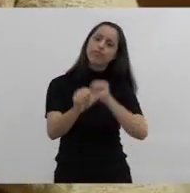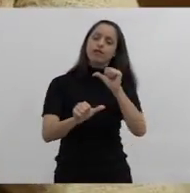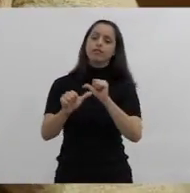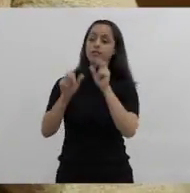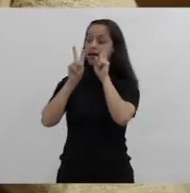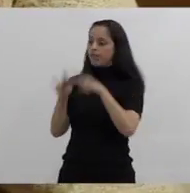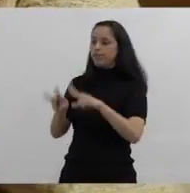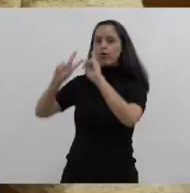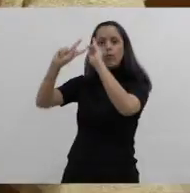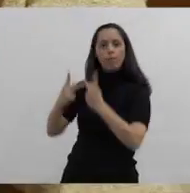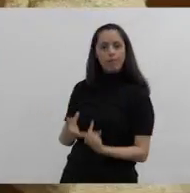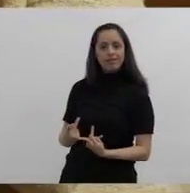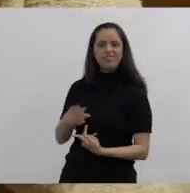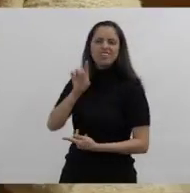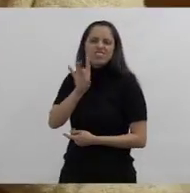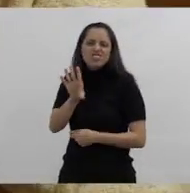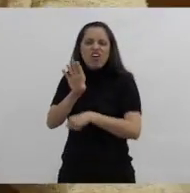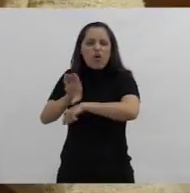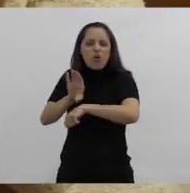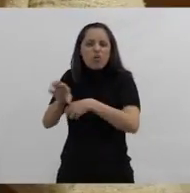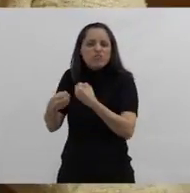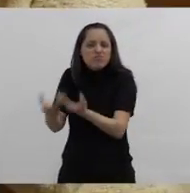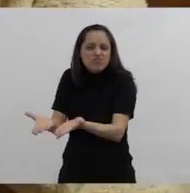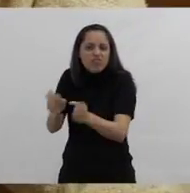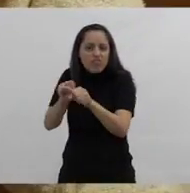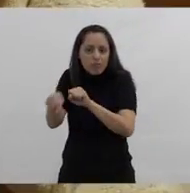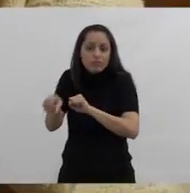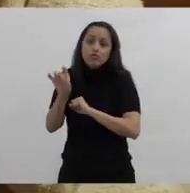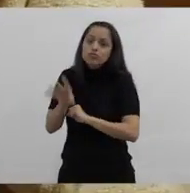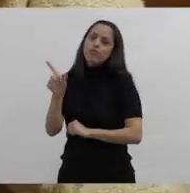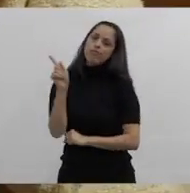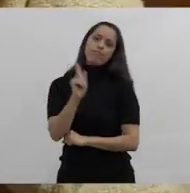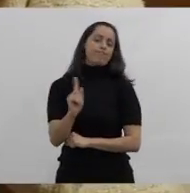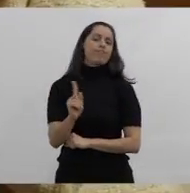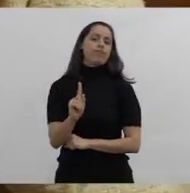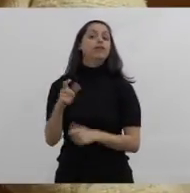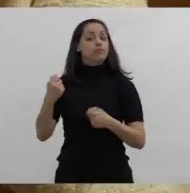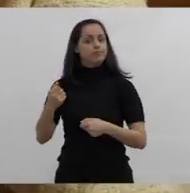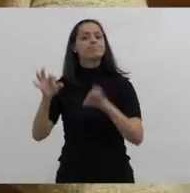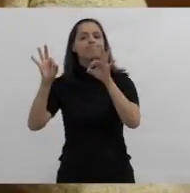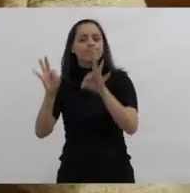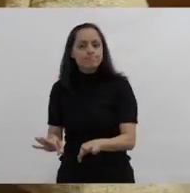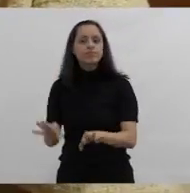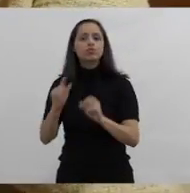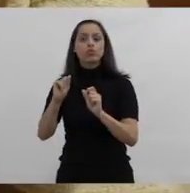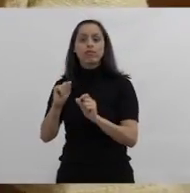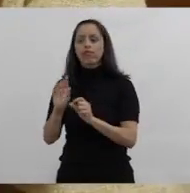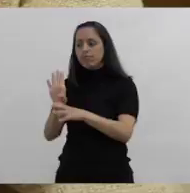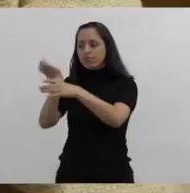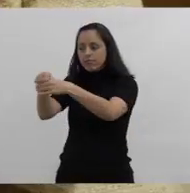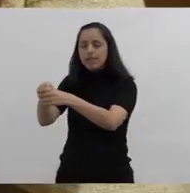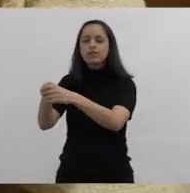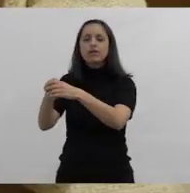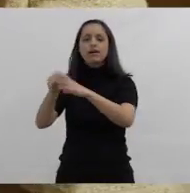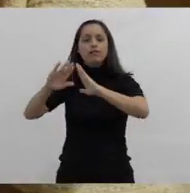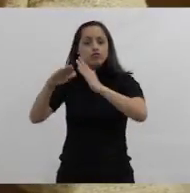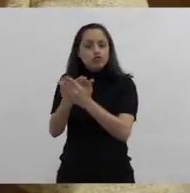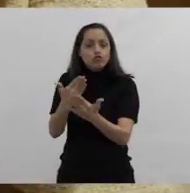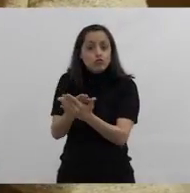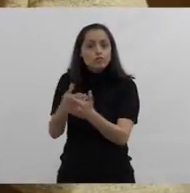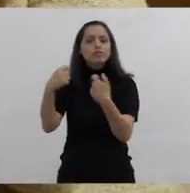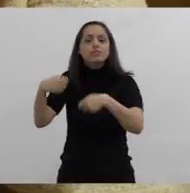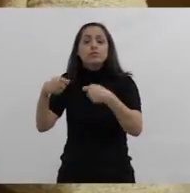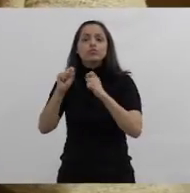acompañarse desde lo humano, no solo desde una capacitación y desde una formación, sino que ese grupo que se arma dentro de